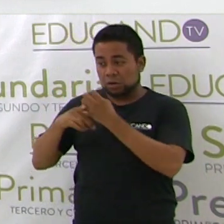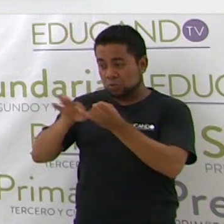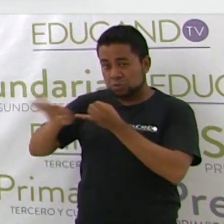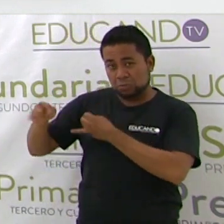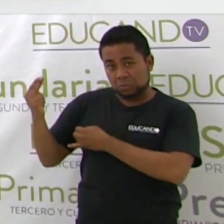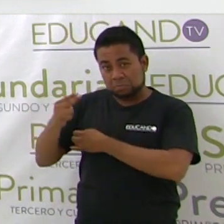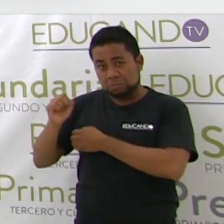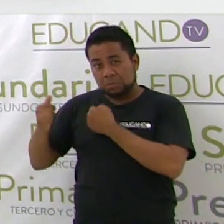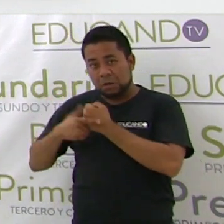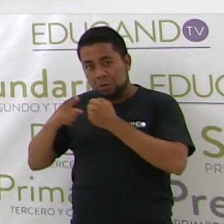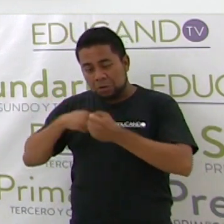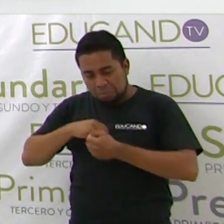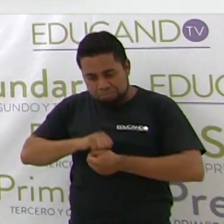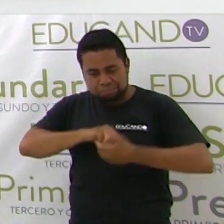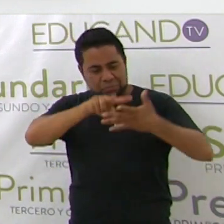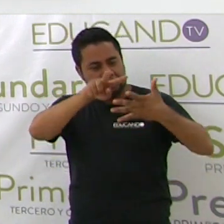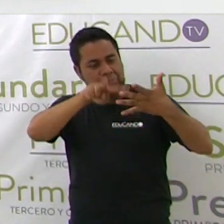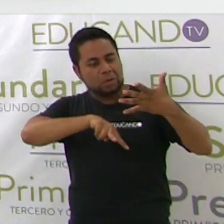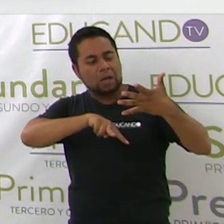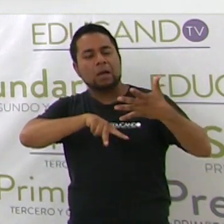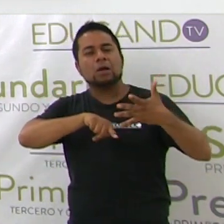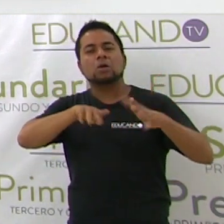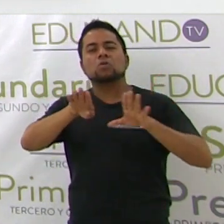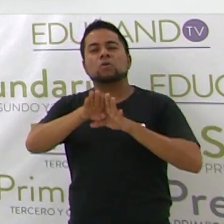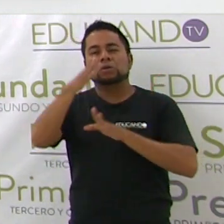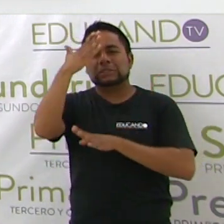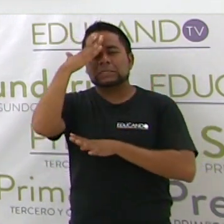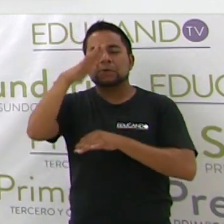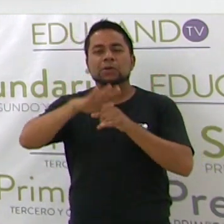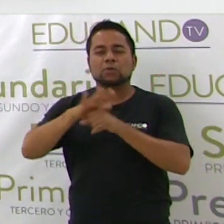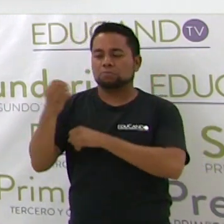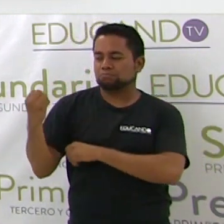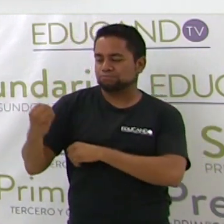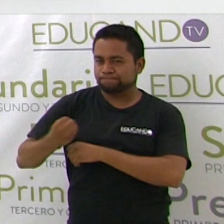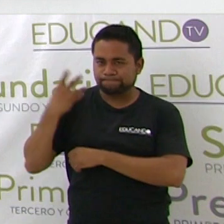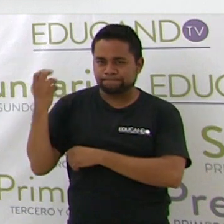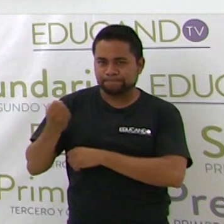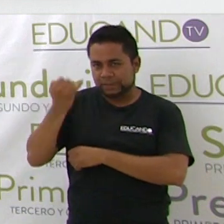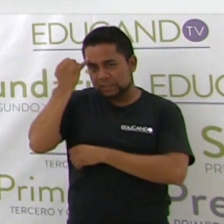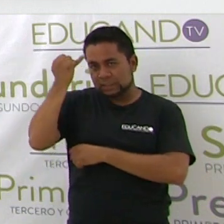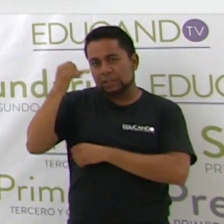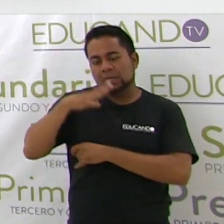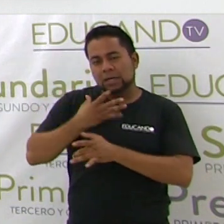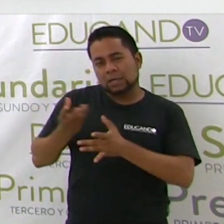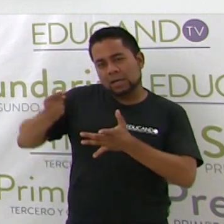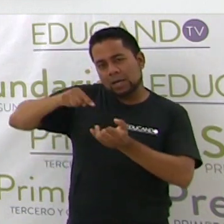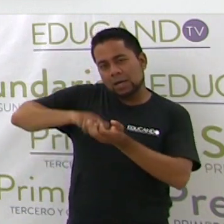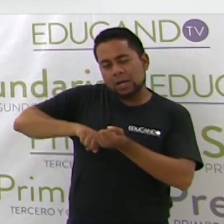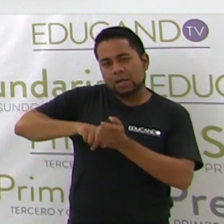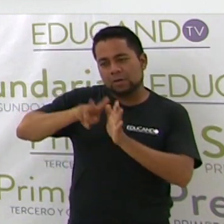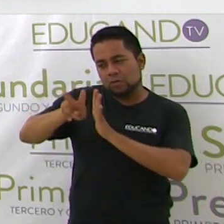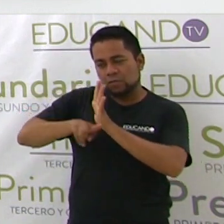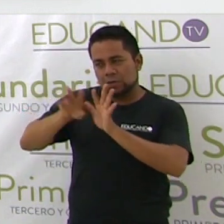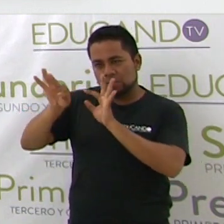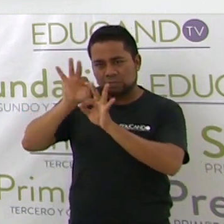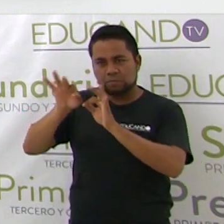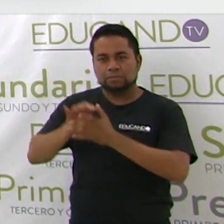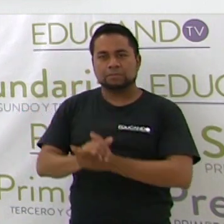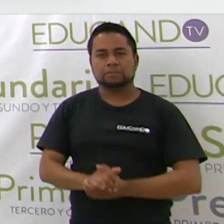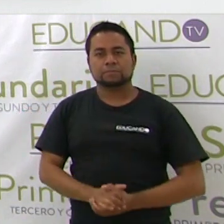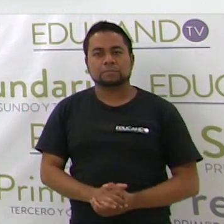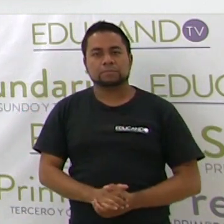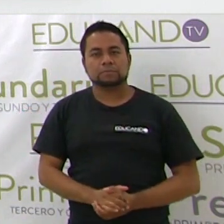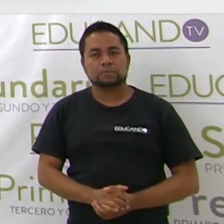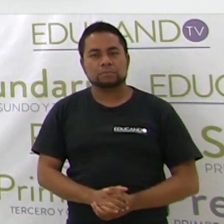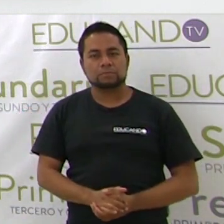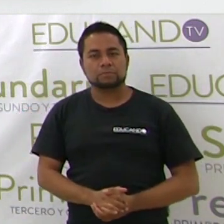tener un panorama general de las ideas que podemos rescatar de ese video. Lo primero entonces